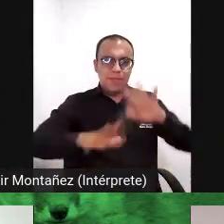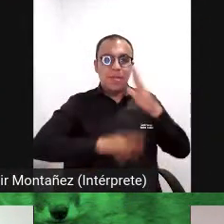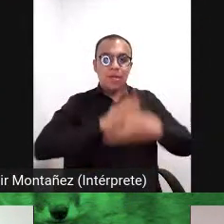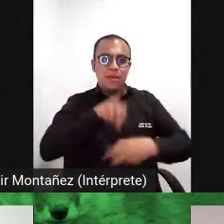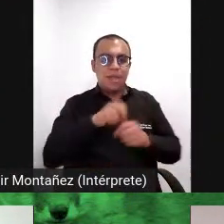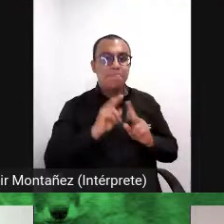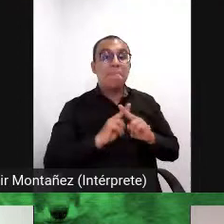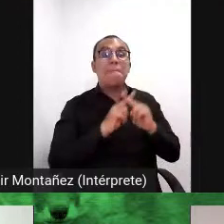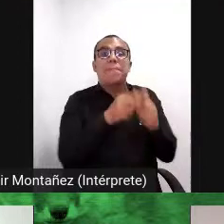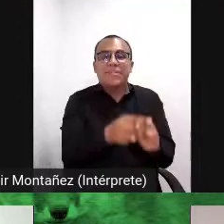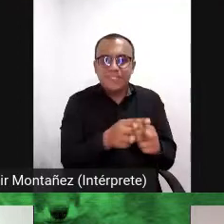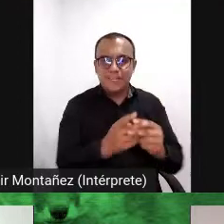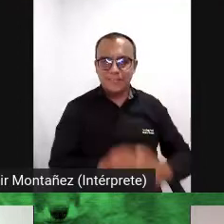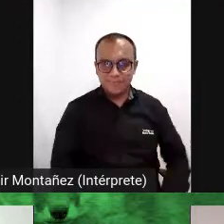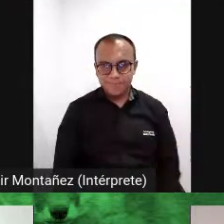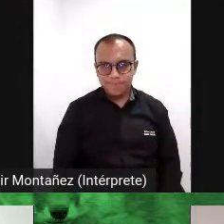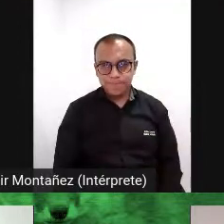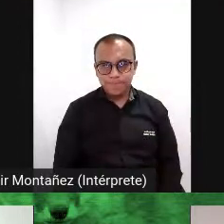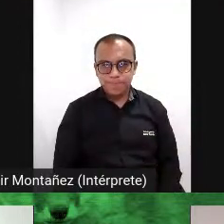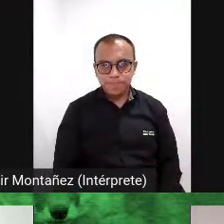prestar.